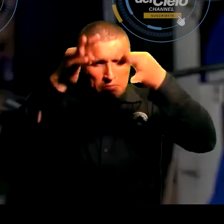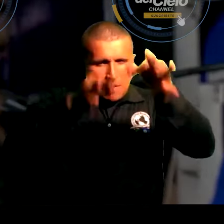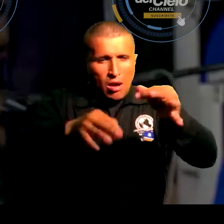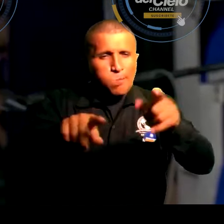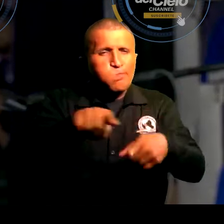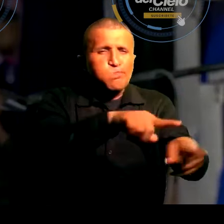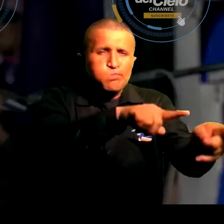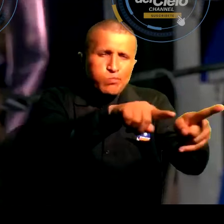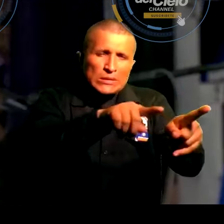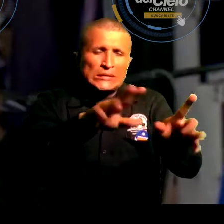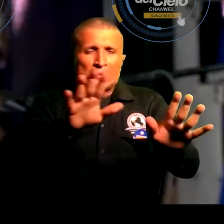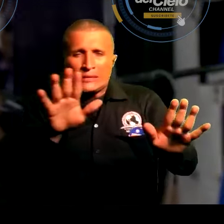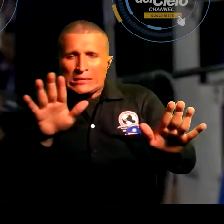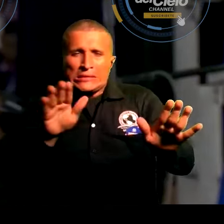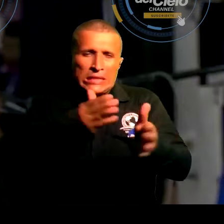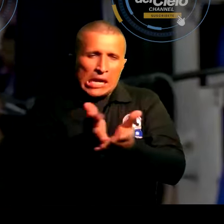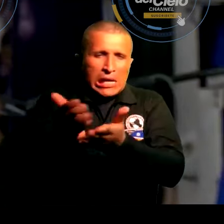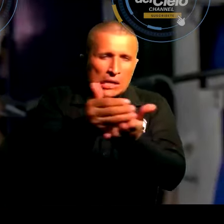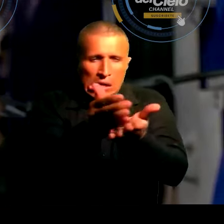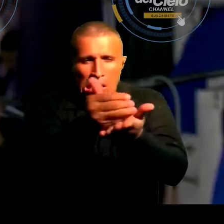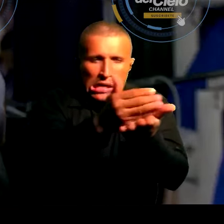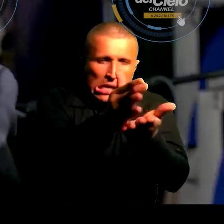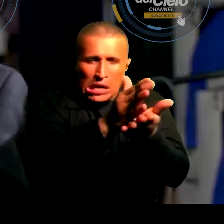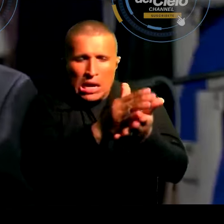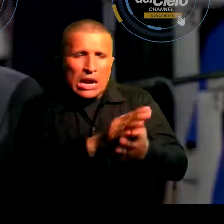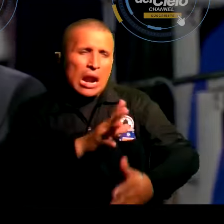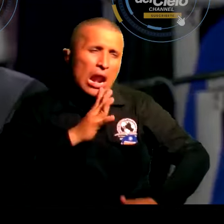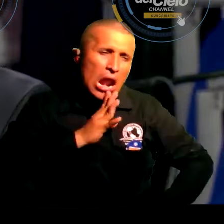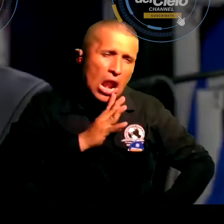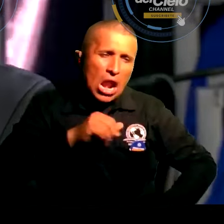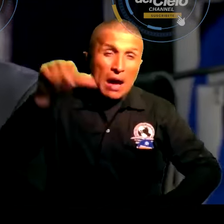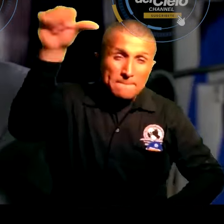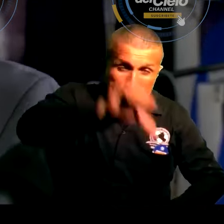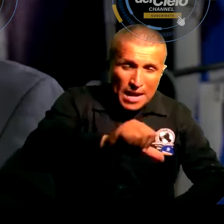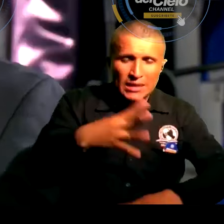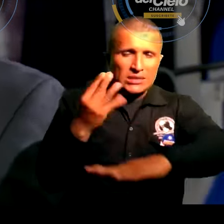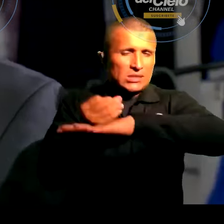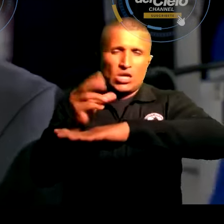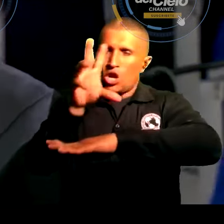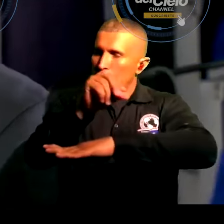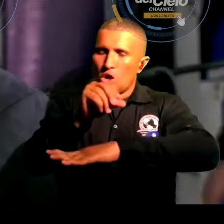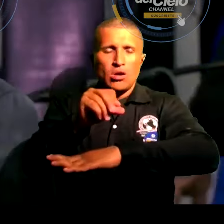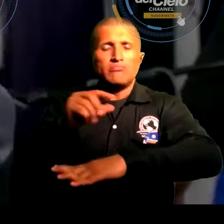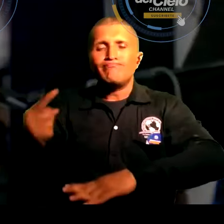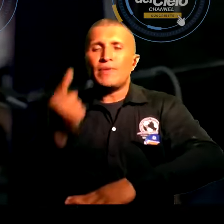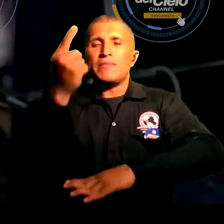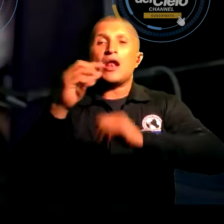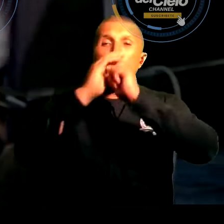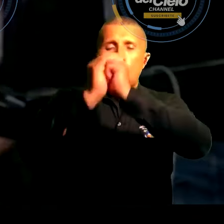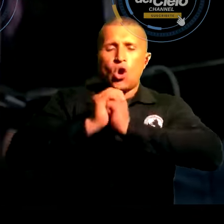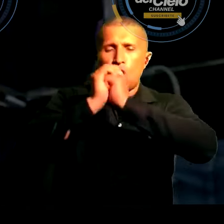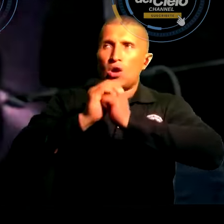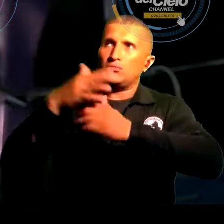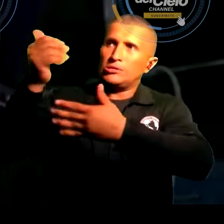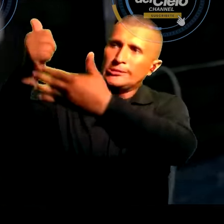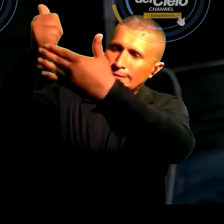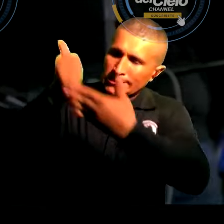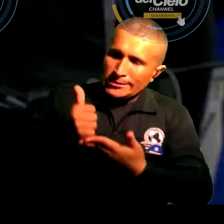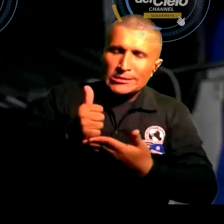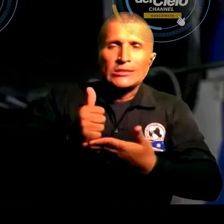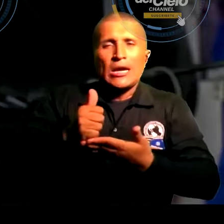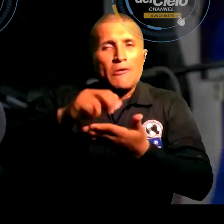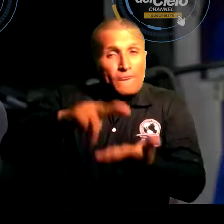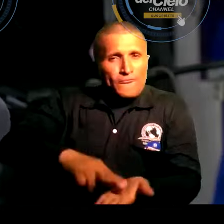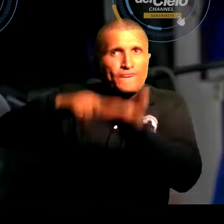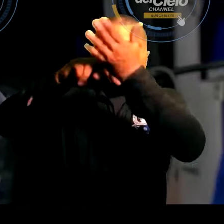defecto, no hable mal de la iglesia. Ore para que el Señor nos ayude para ser mejores.